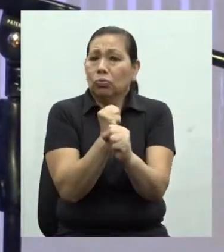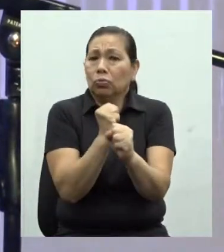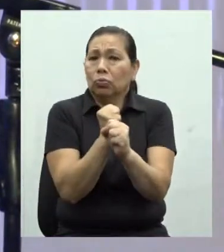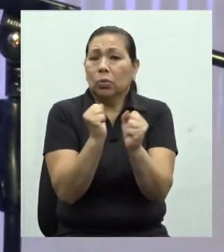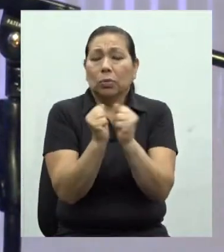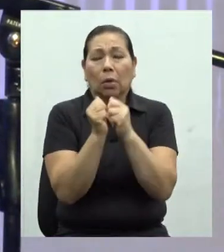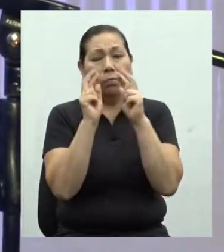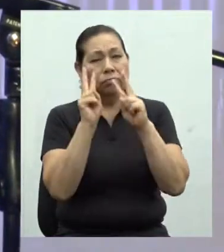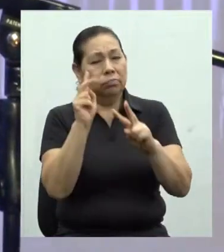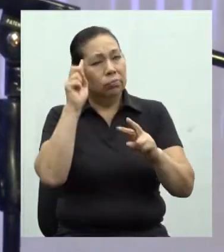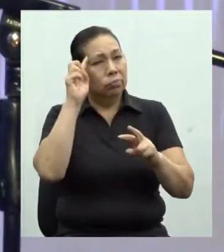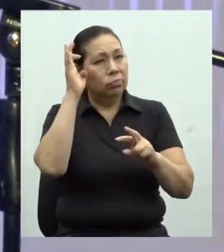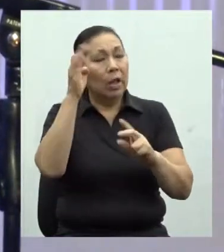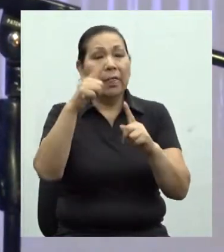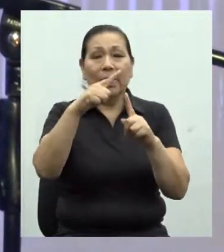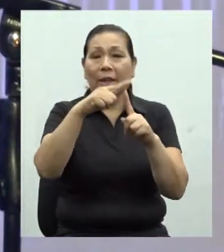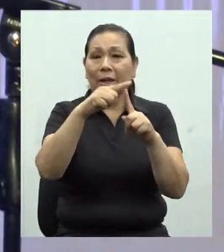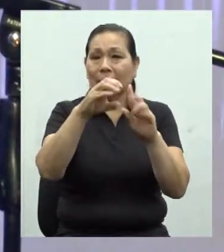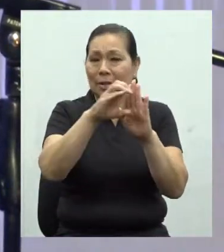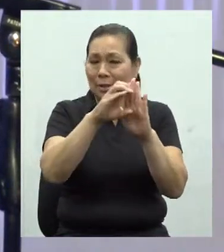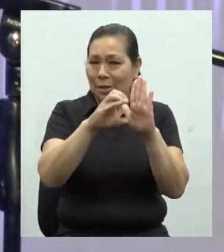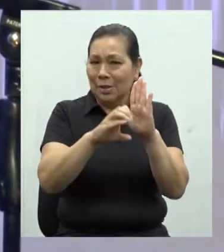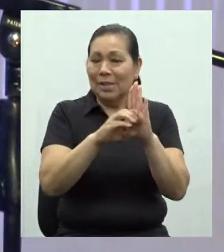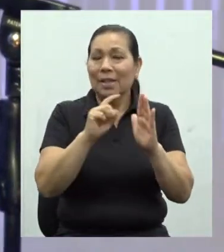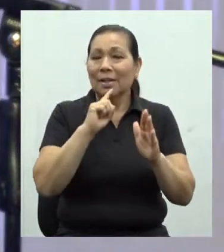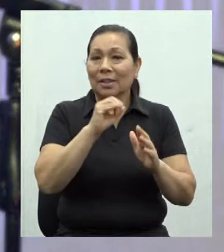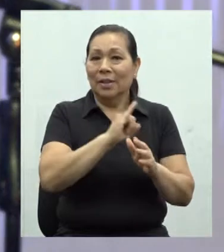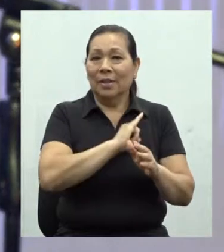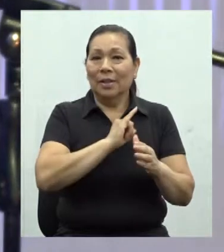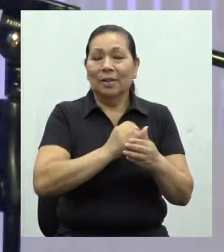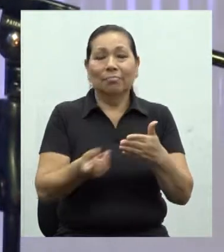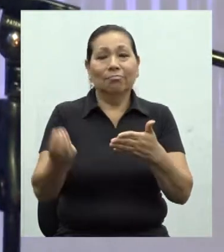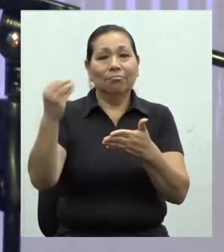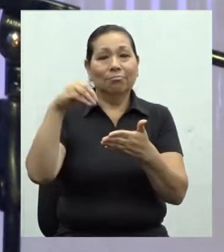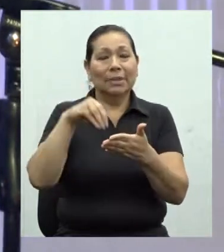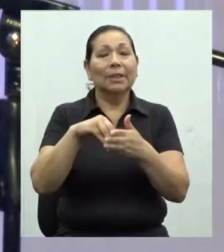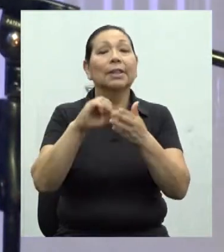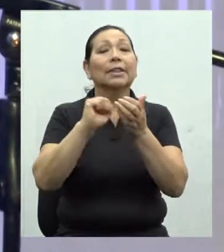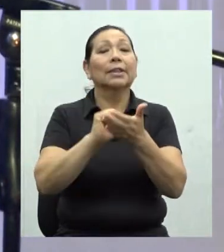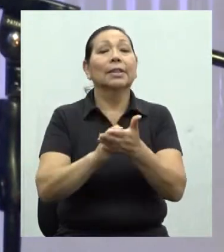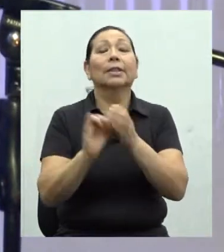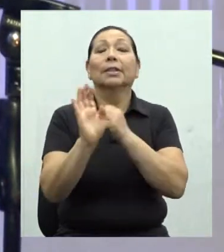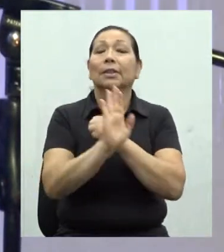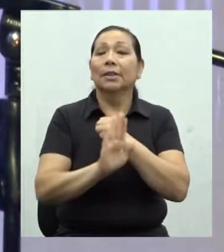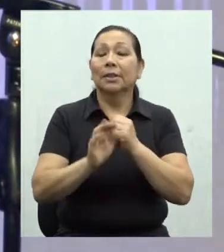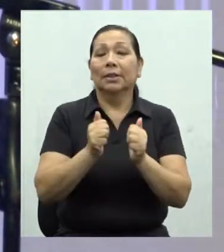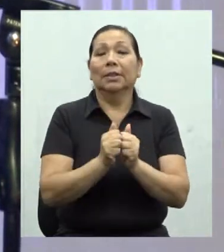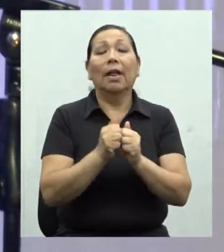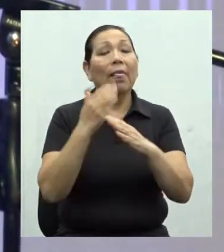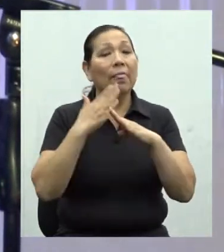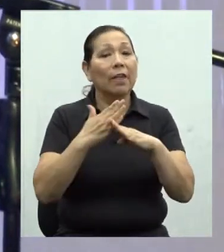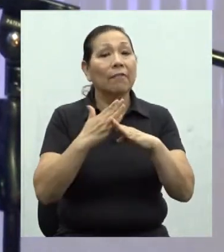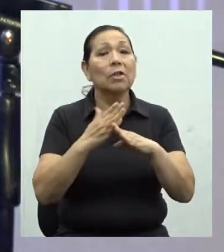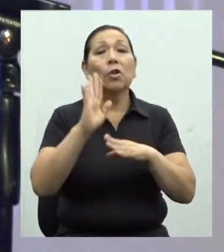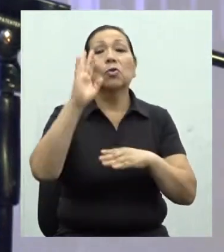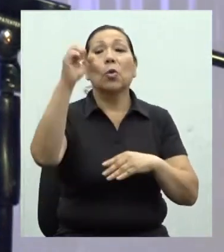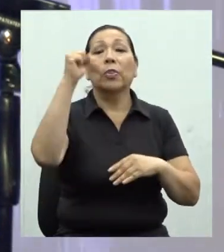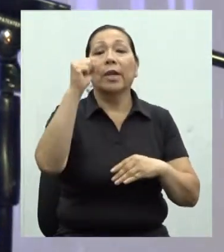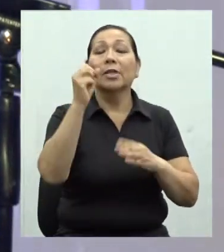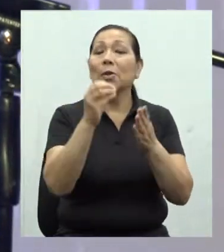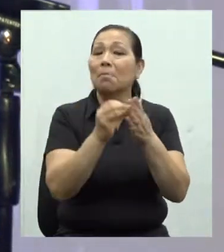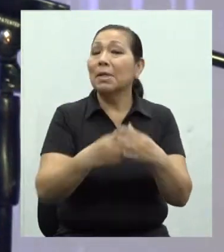con una visión de que el tribunal sea una institución integradora que garantice por igual la defensa de los